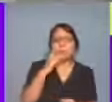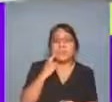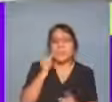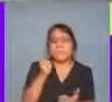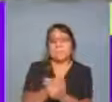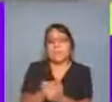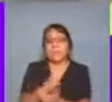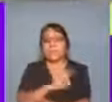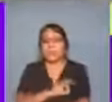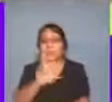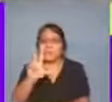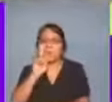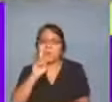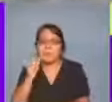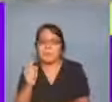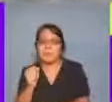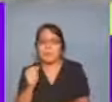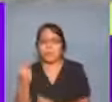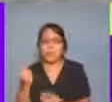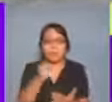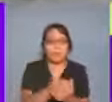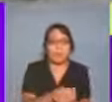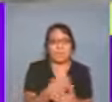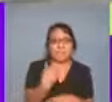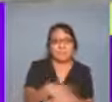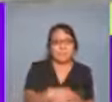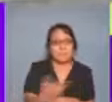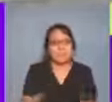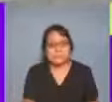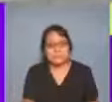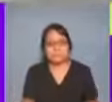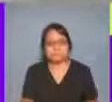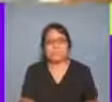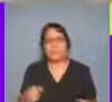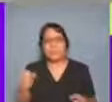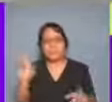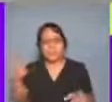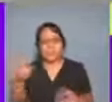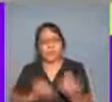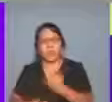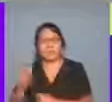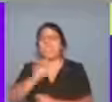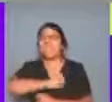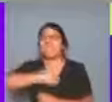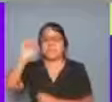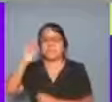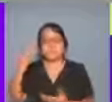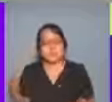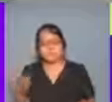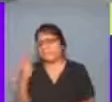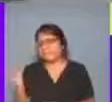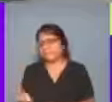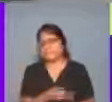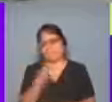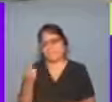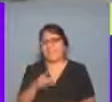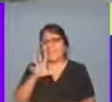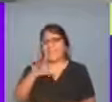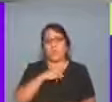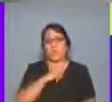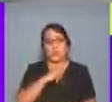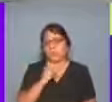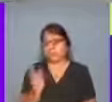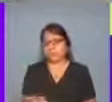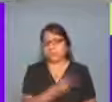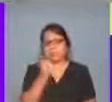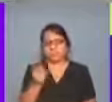pesos y creo que no es para nada rentable no ustedes an recién el dato de la inflación terrible y más que nada Cómo ha impactado acá en la provincia deju justamente